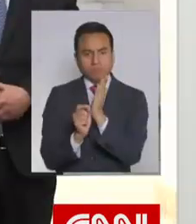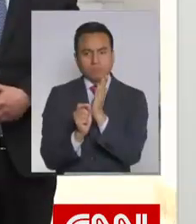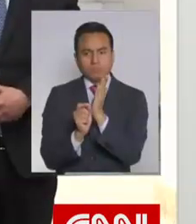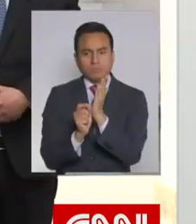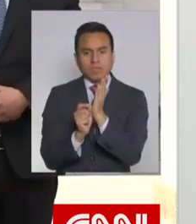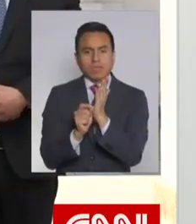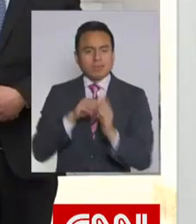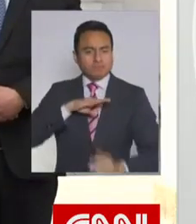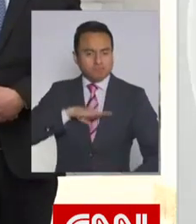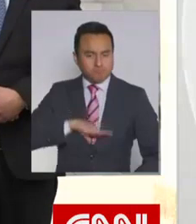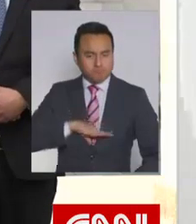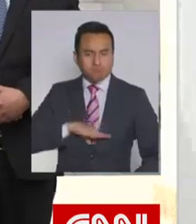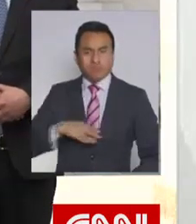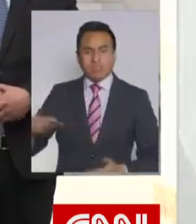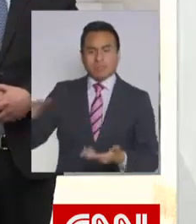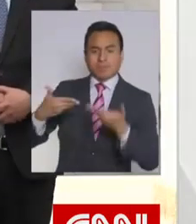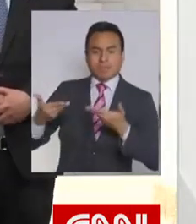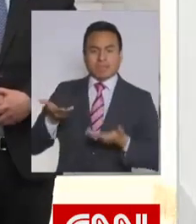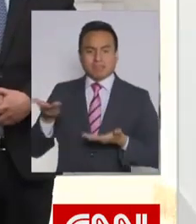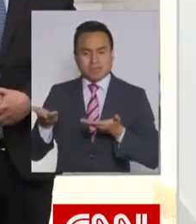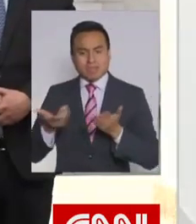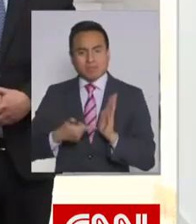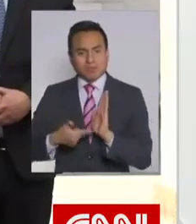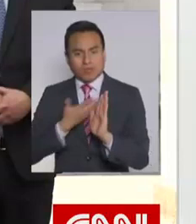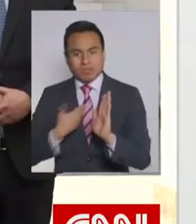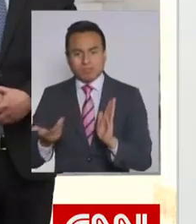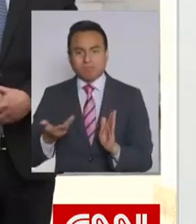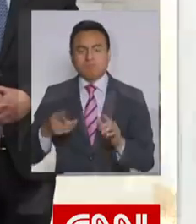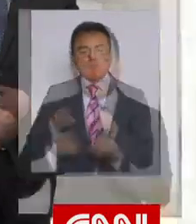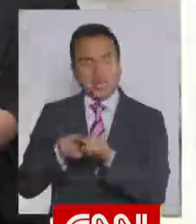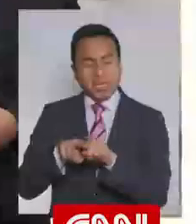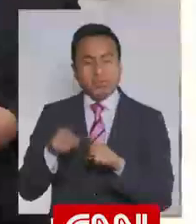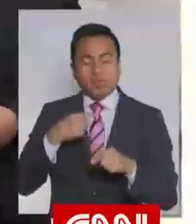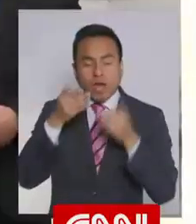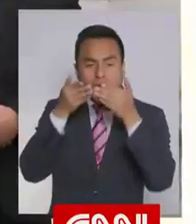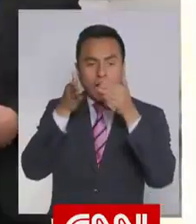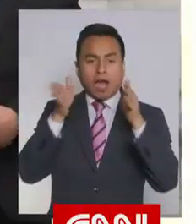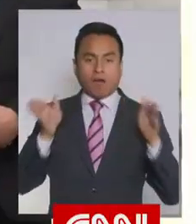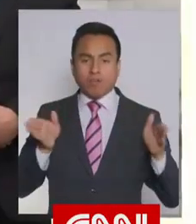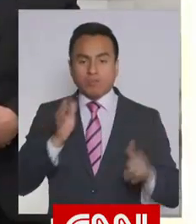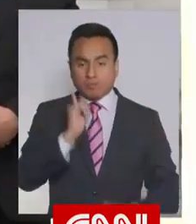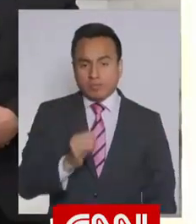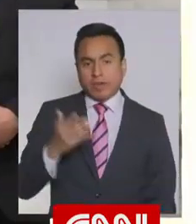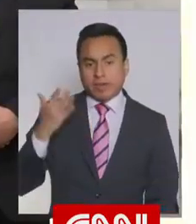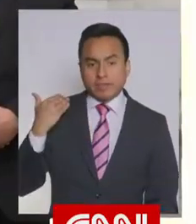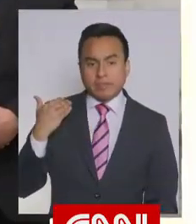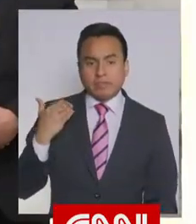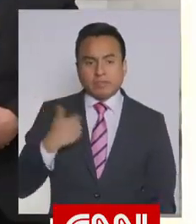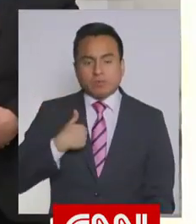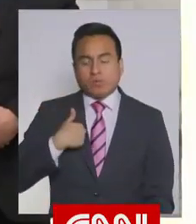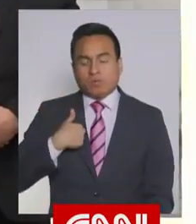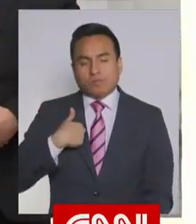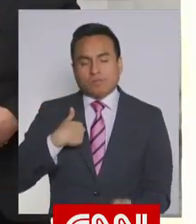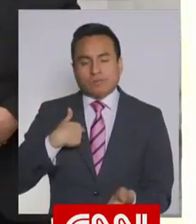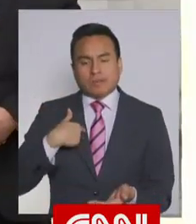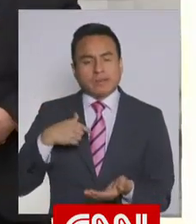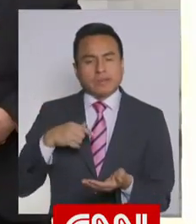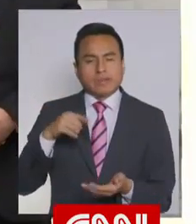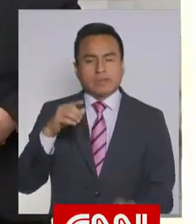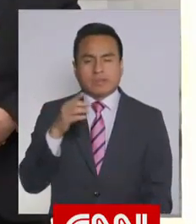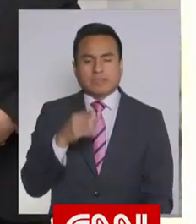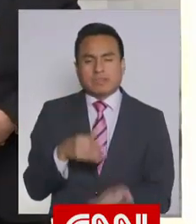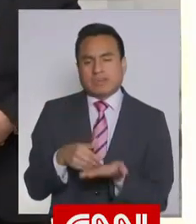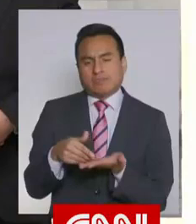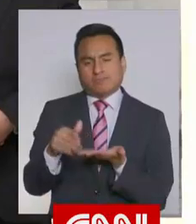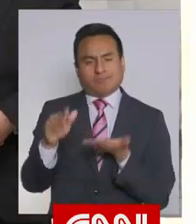nos vamos de inmediato al palacio de la moneda donde el ministro del interior está respondiendo a esta última negativa de la confederación de transporte de